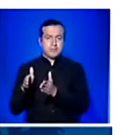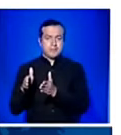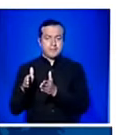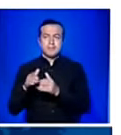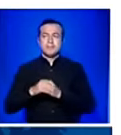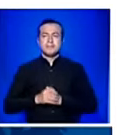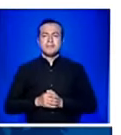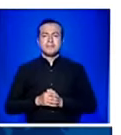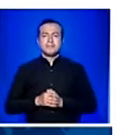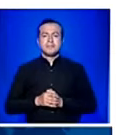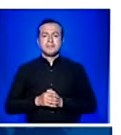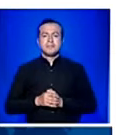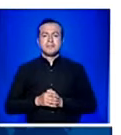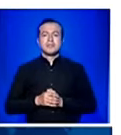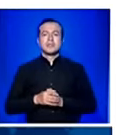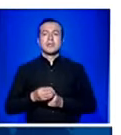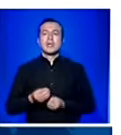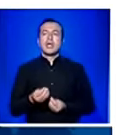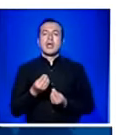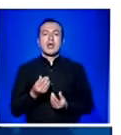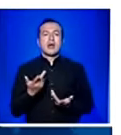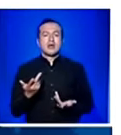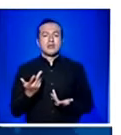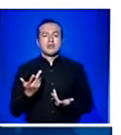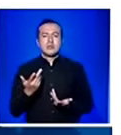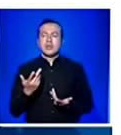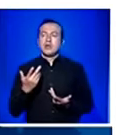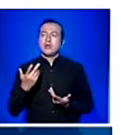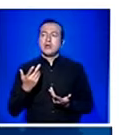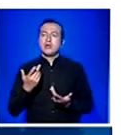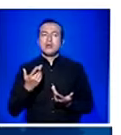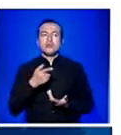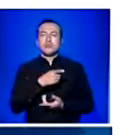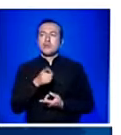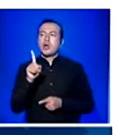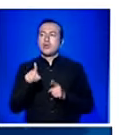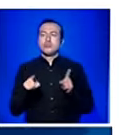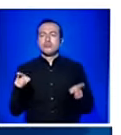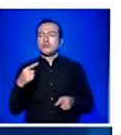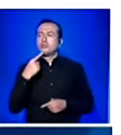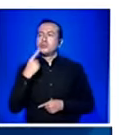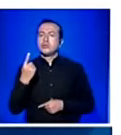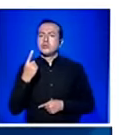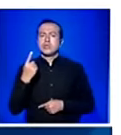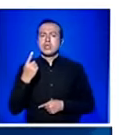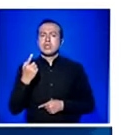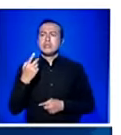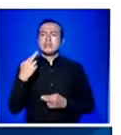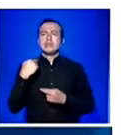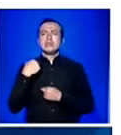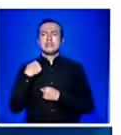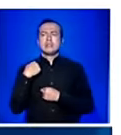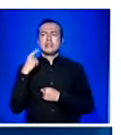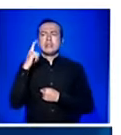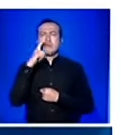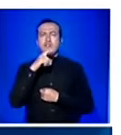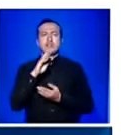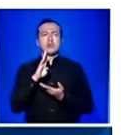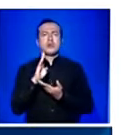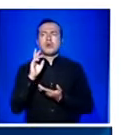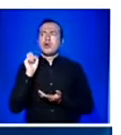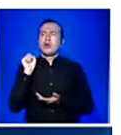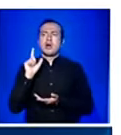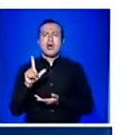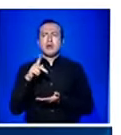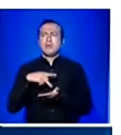hicieron que los ejecutivos encargados de exequiales bajen los brazos, de manera que empezó a ser una carga para la Seguridad Social.